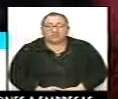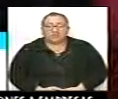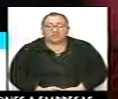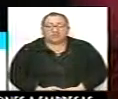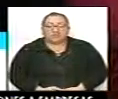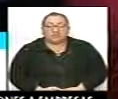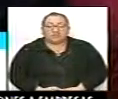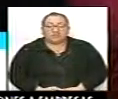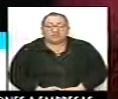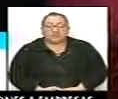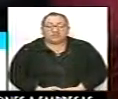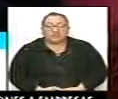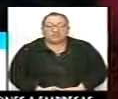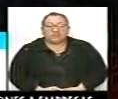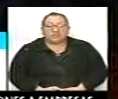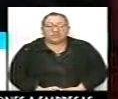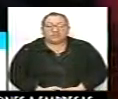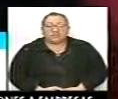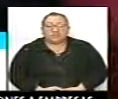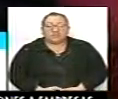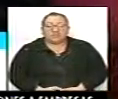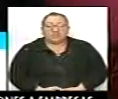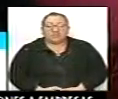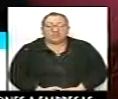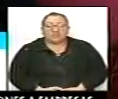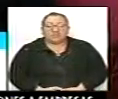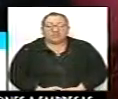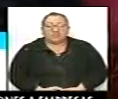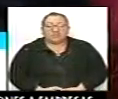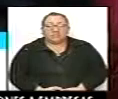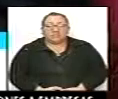O sea, a lo mejor se cae hasta el gabinete, antes que el Congreso.